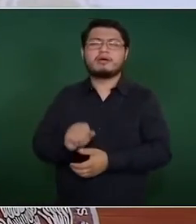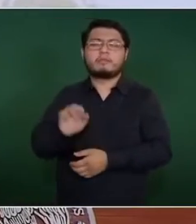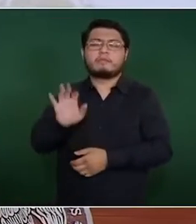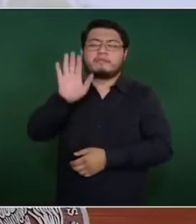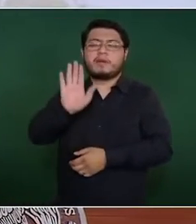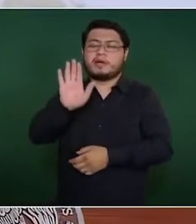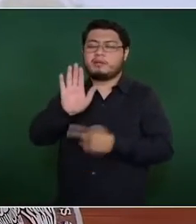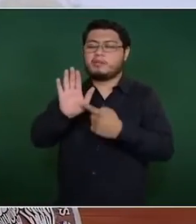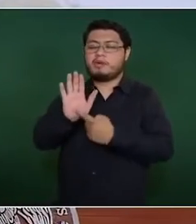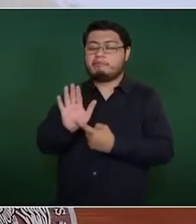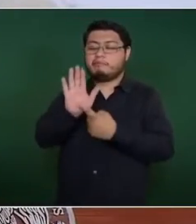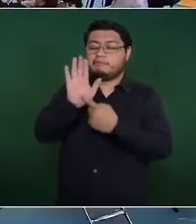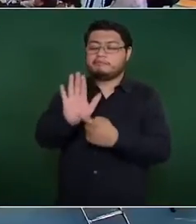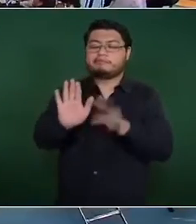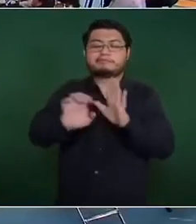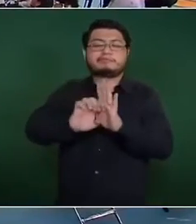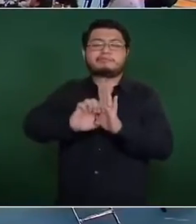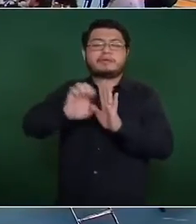político